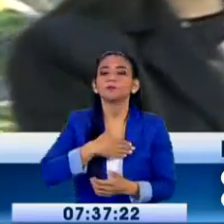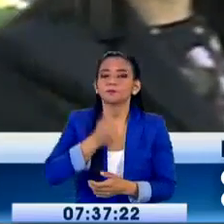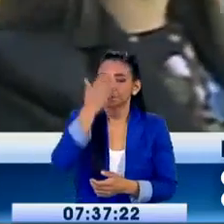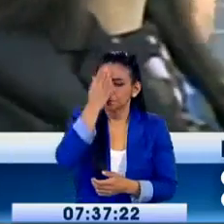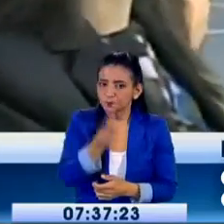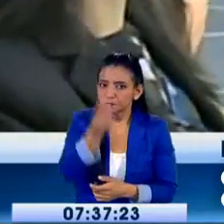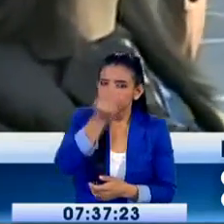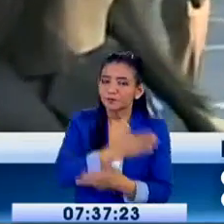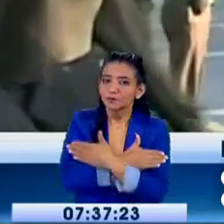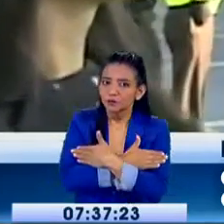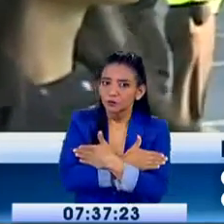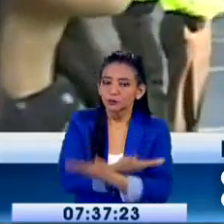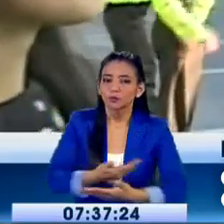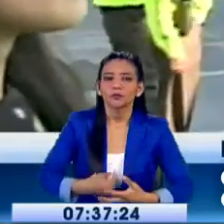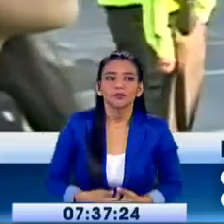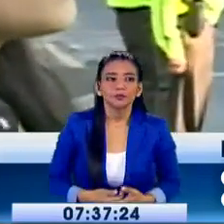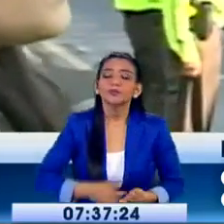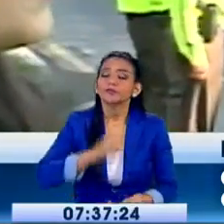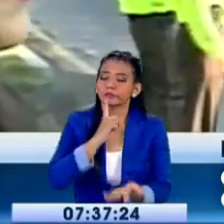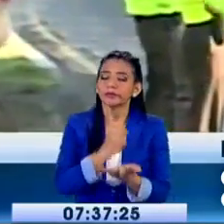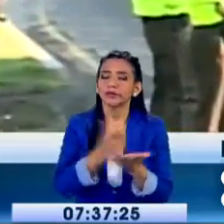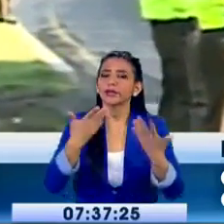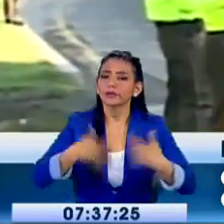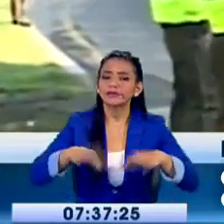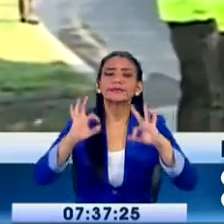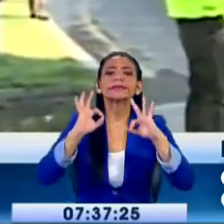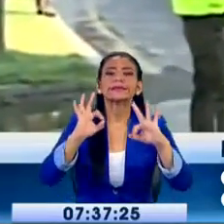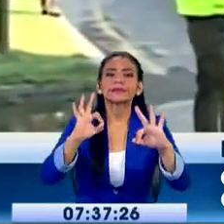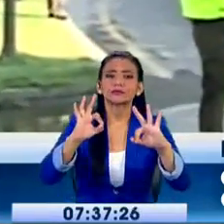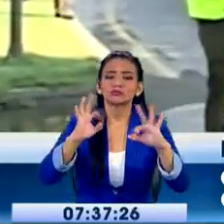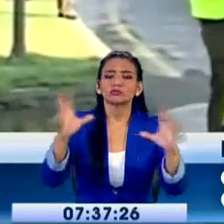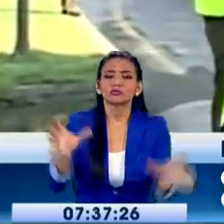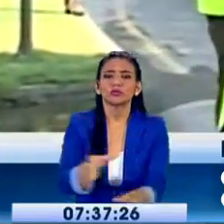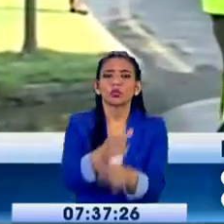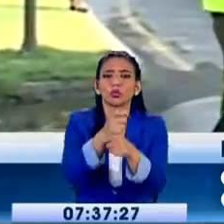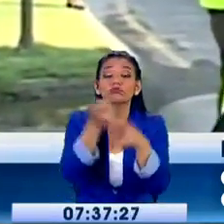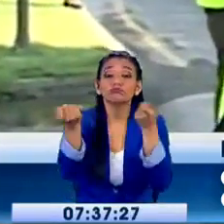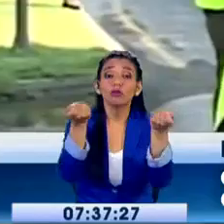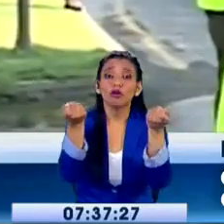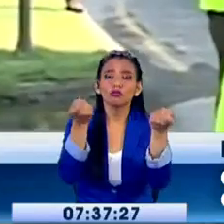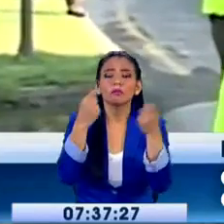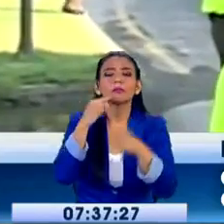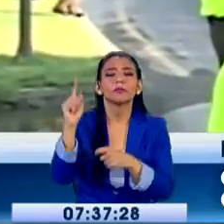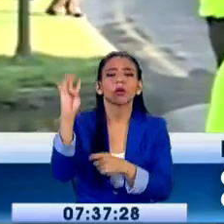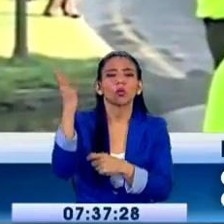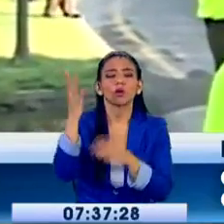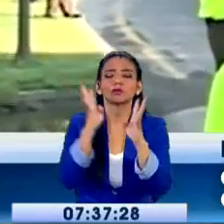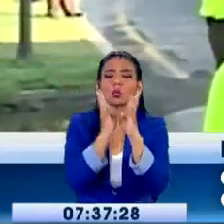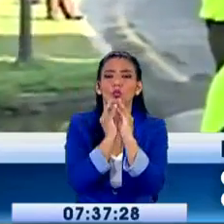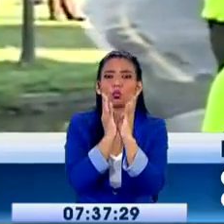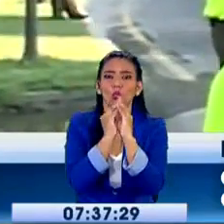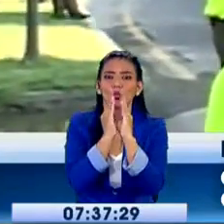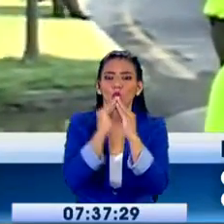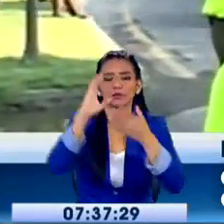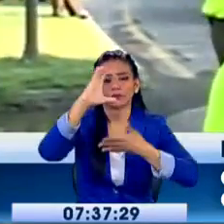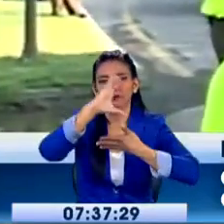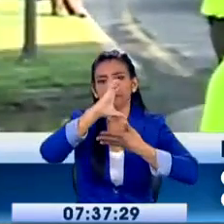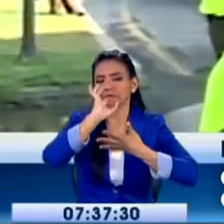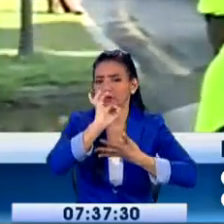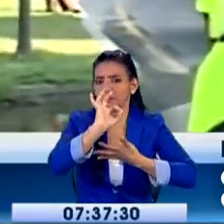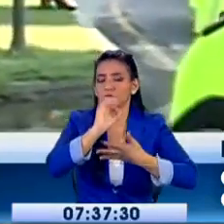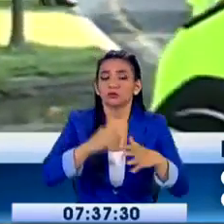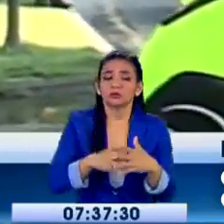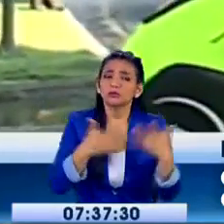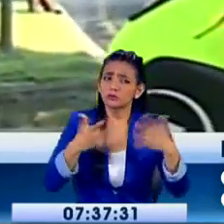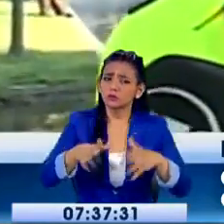a todos. Sí, nosotros tenemos nuestro dispositivo preventivo de seguridad y control para esta cuarta cumbre. Nosotros tenemos